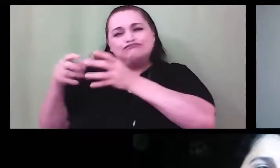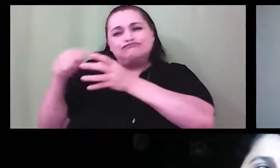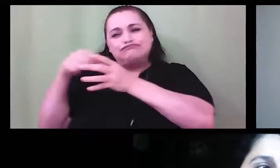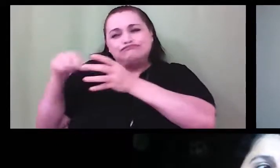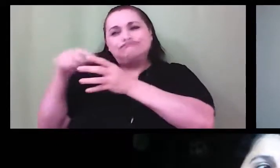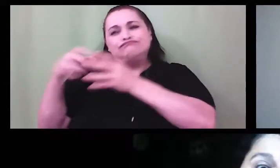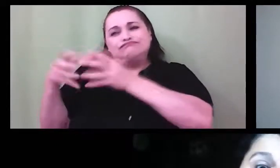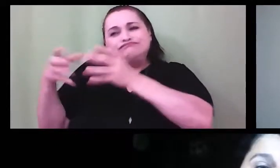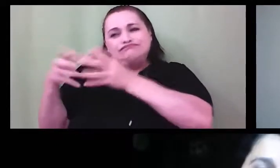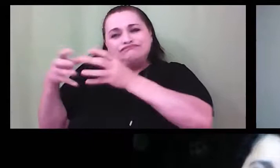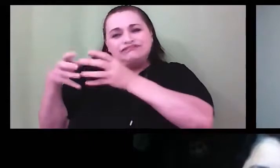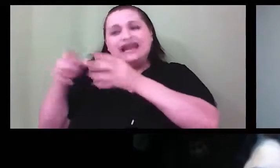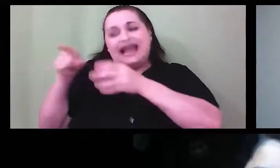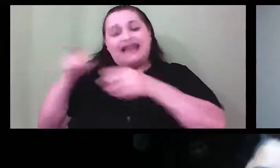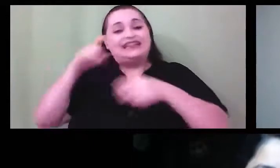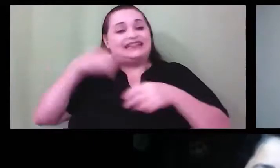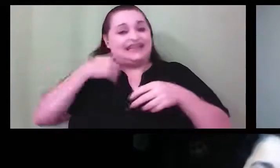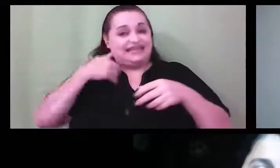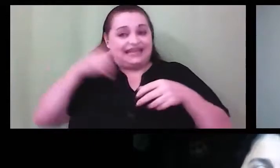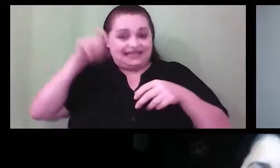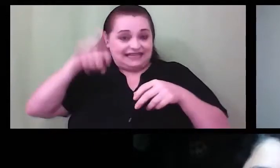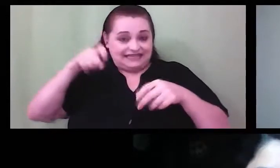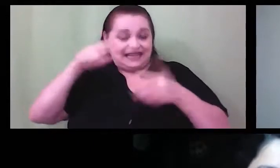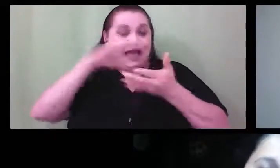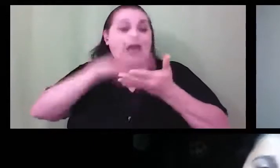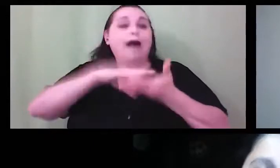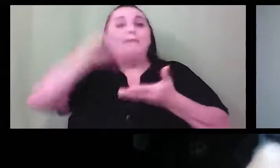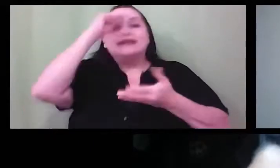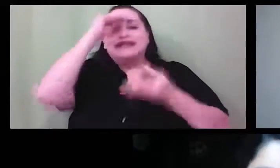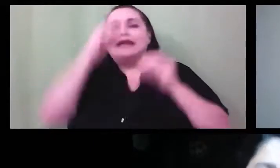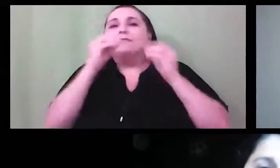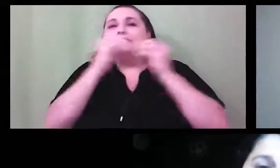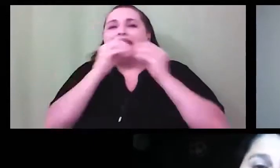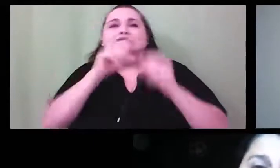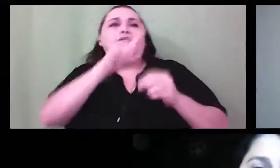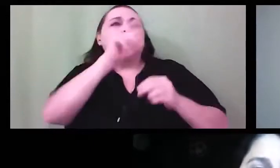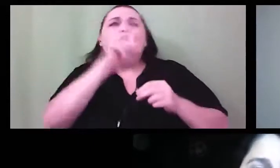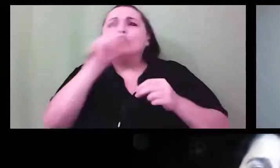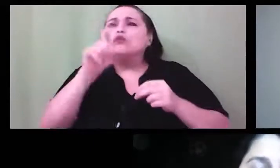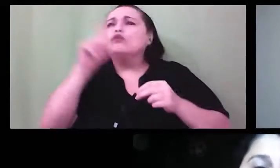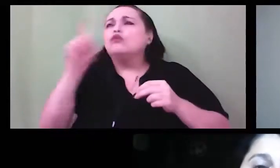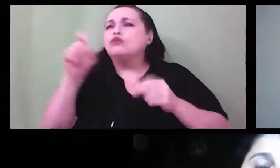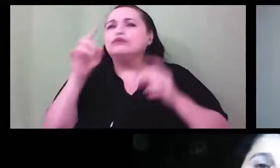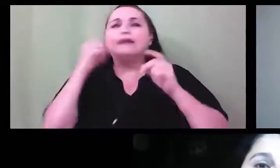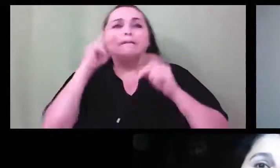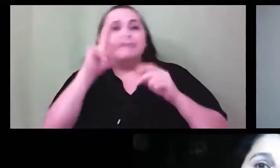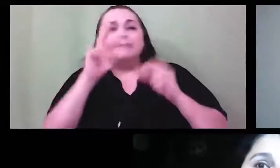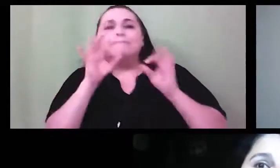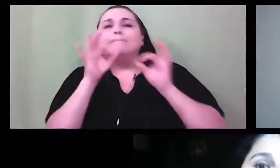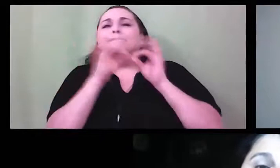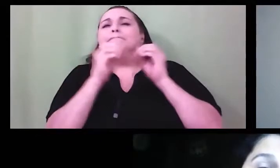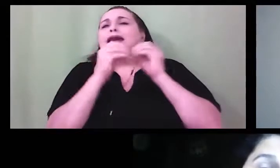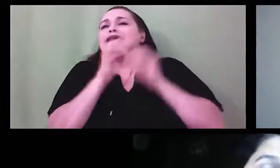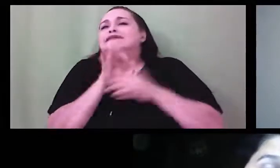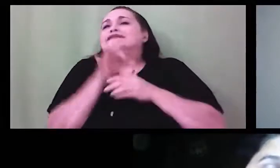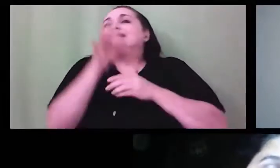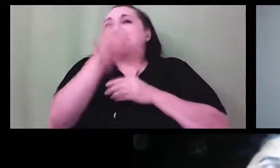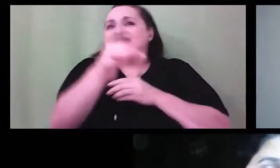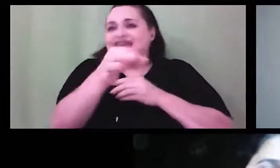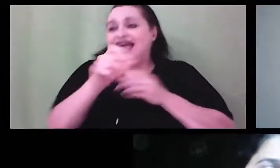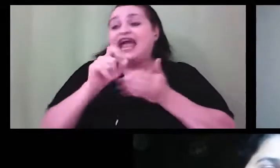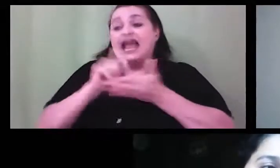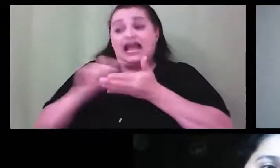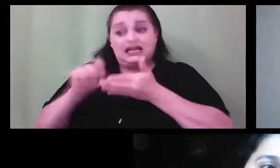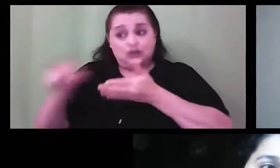porque él tenía la necesidad de aprender más, de preguntar, de ir más allá. Entonces, aunque la escuela era